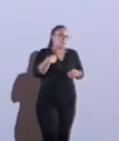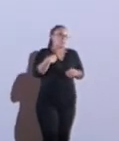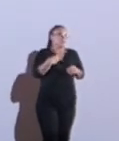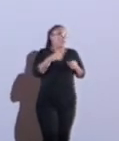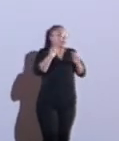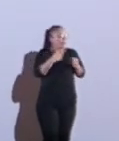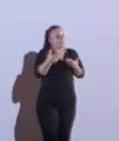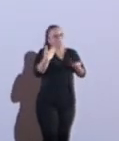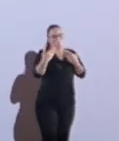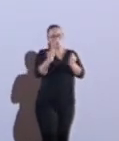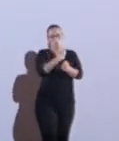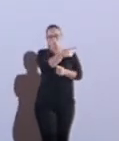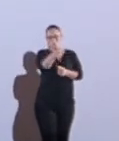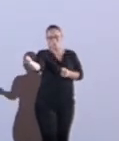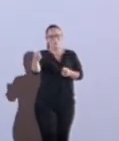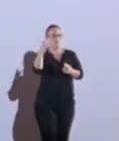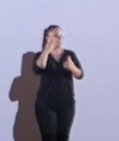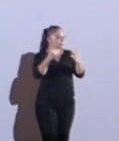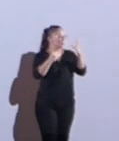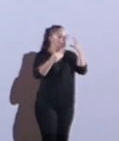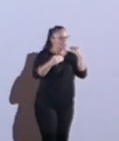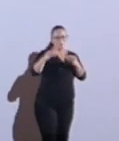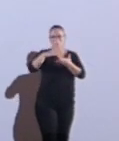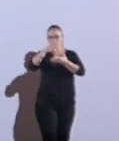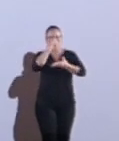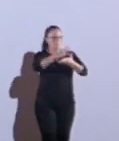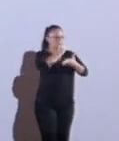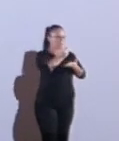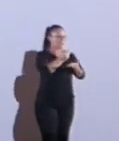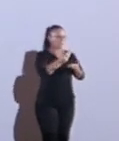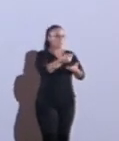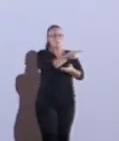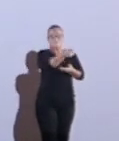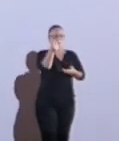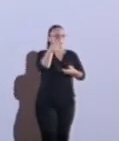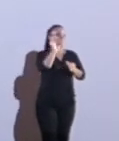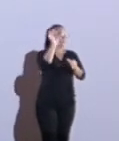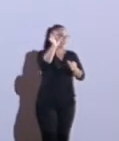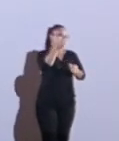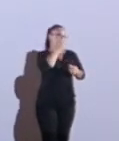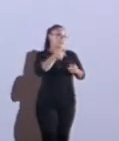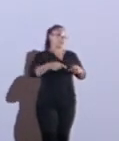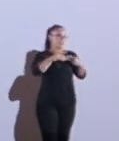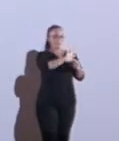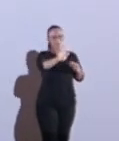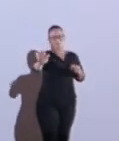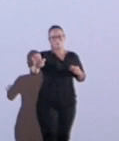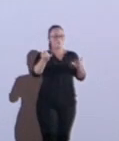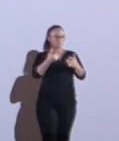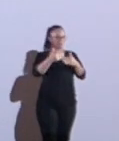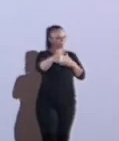de experiencia en experiencia y de aprendizaje de aprendizaje y desearles lo mejor de la vida de hoy en adelante